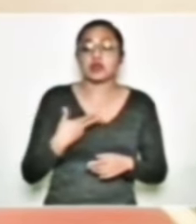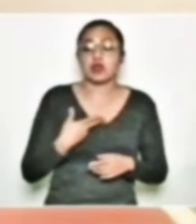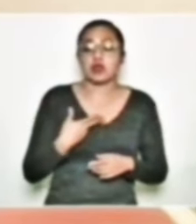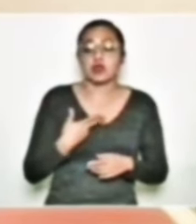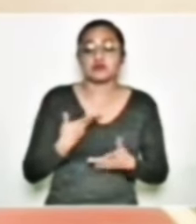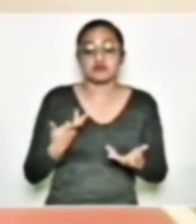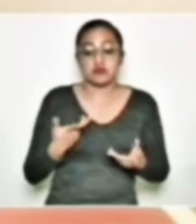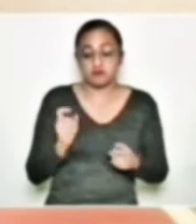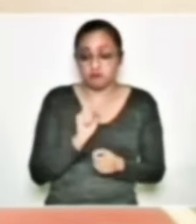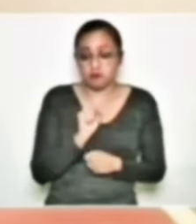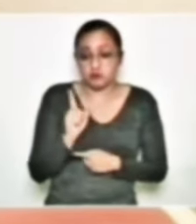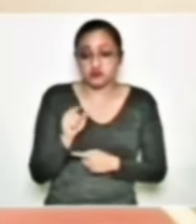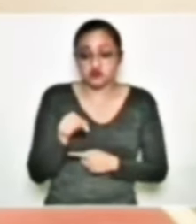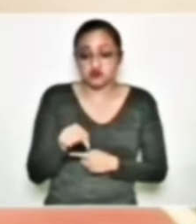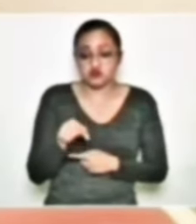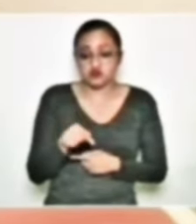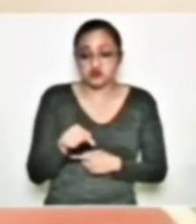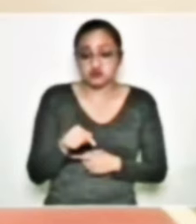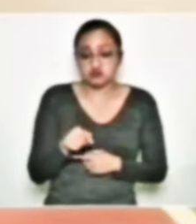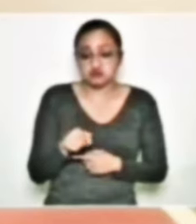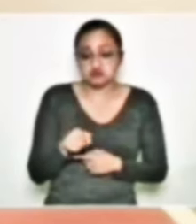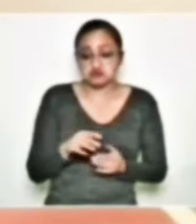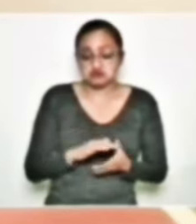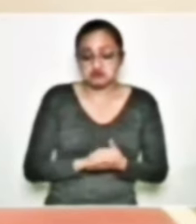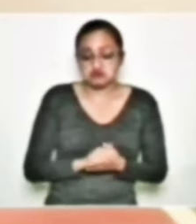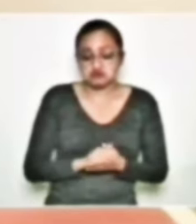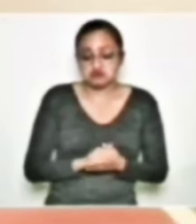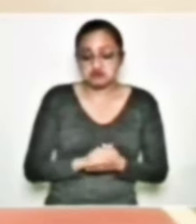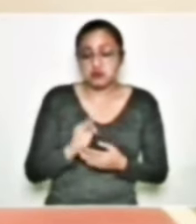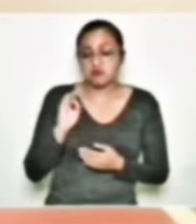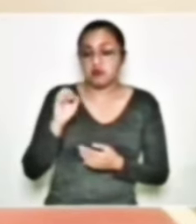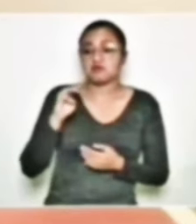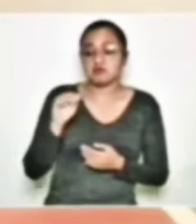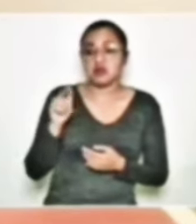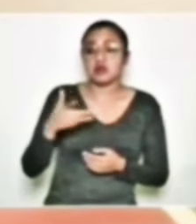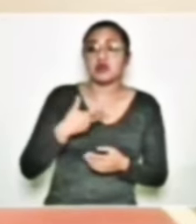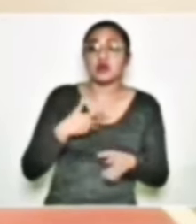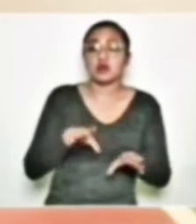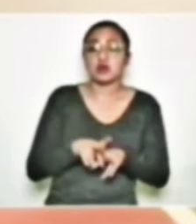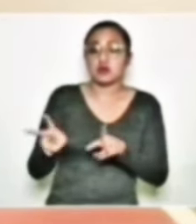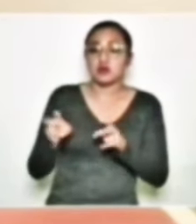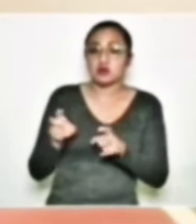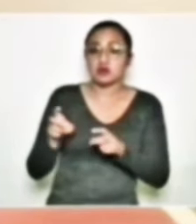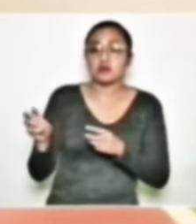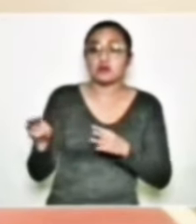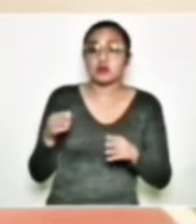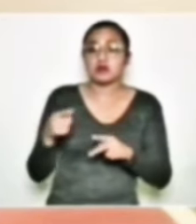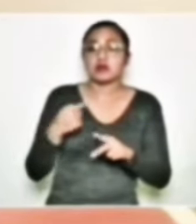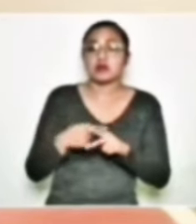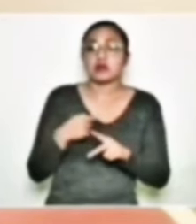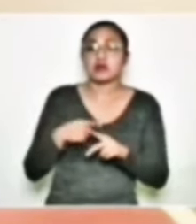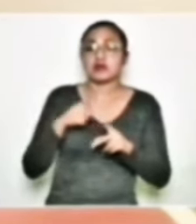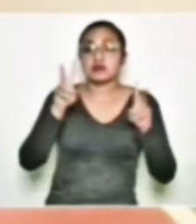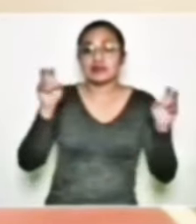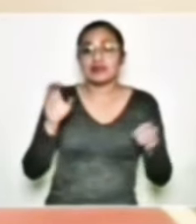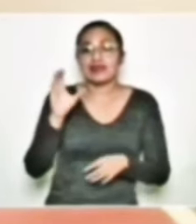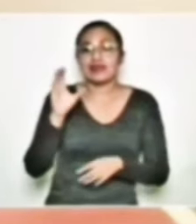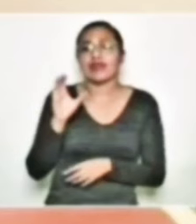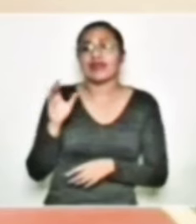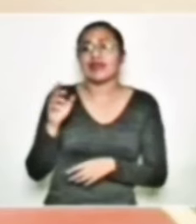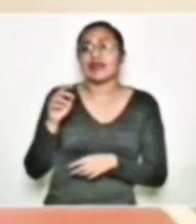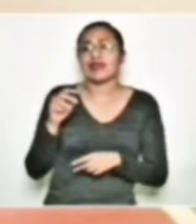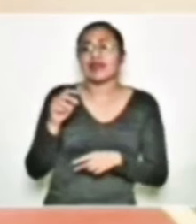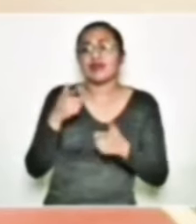como usar los instrumentos que le fueron robados a Café Tacuba, pues es algo